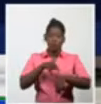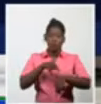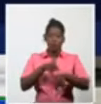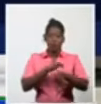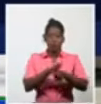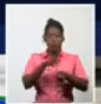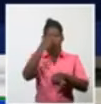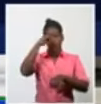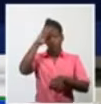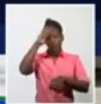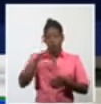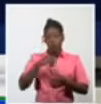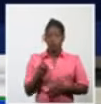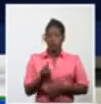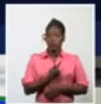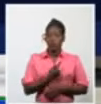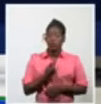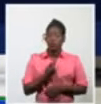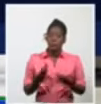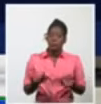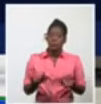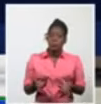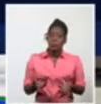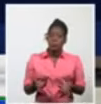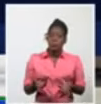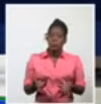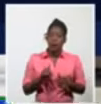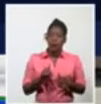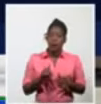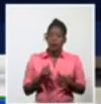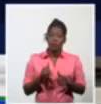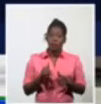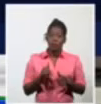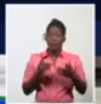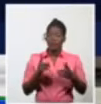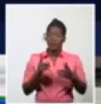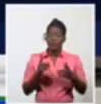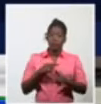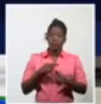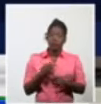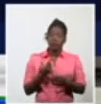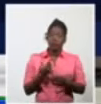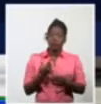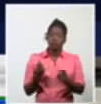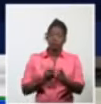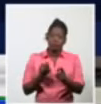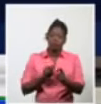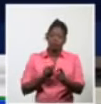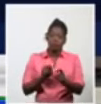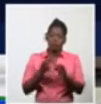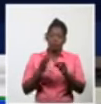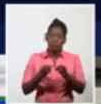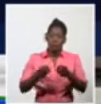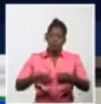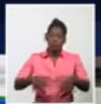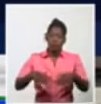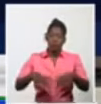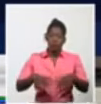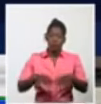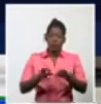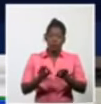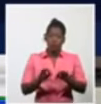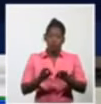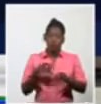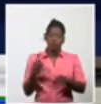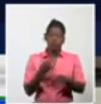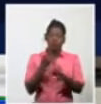Nosotros, aunque estamos insatisfechos con nuestra tasa de letalidad, porque realmente trabajamos para